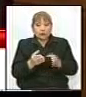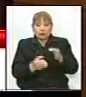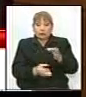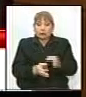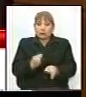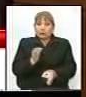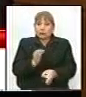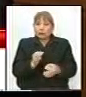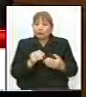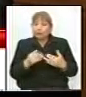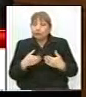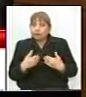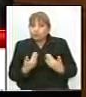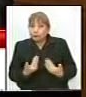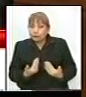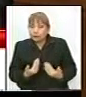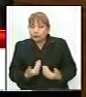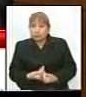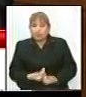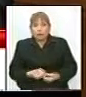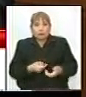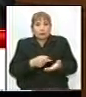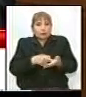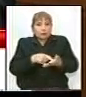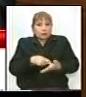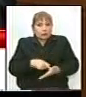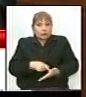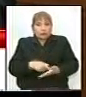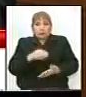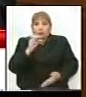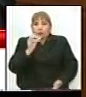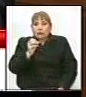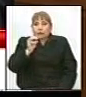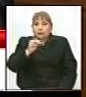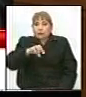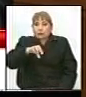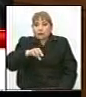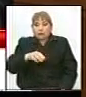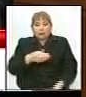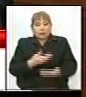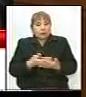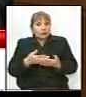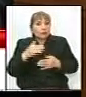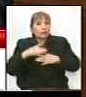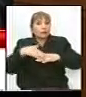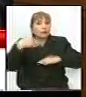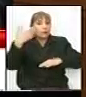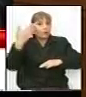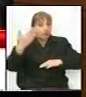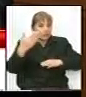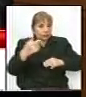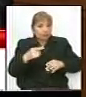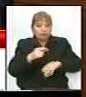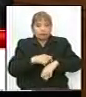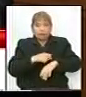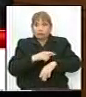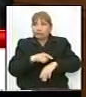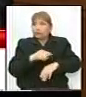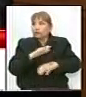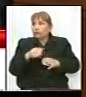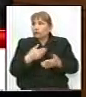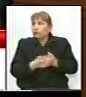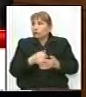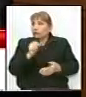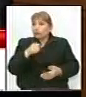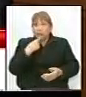pueda obligar a la OMPE a que en el plazo perentorio de las próximas horas le alcance toda la documentación que tenga, y